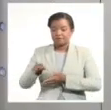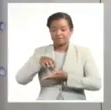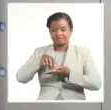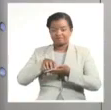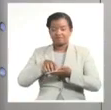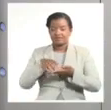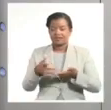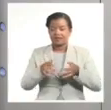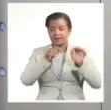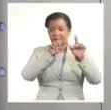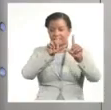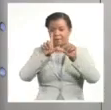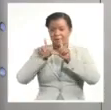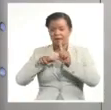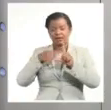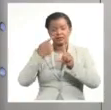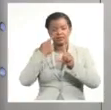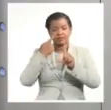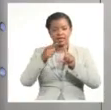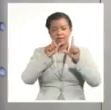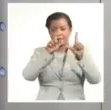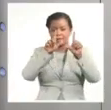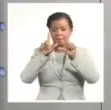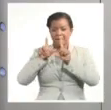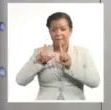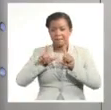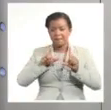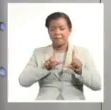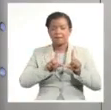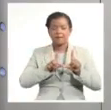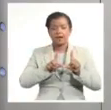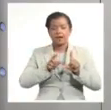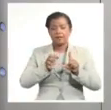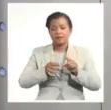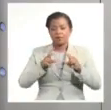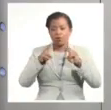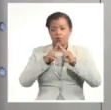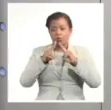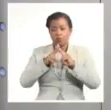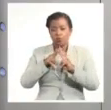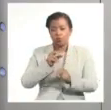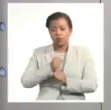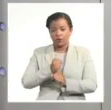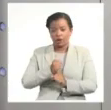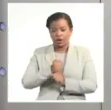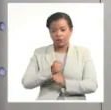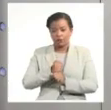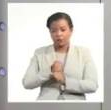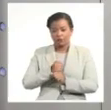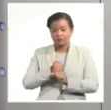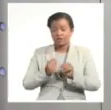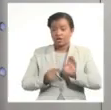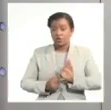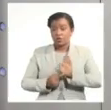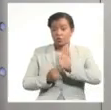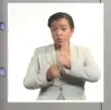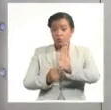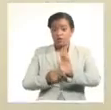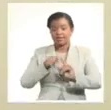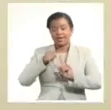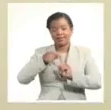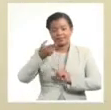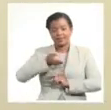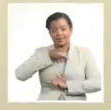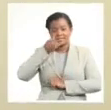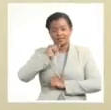la exposición Mover Algo de Lugar Lo Hace Nuevo del dúo de trabajo UPS. La muestra es la tesis de graduación